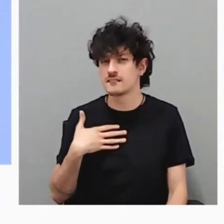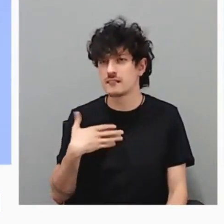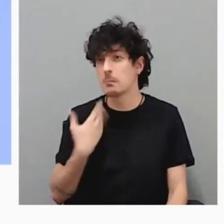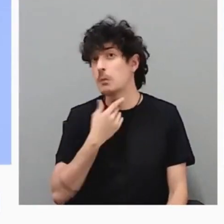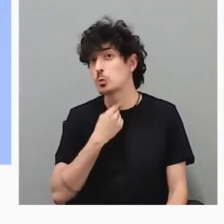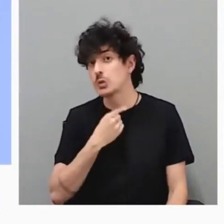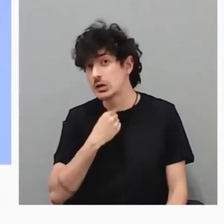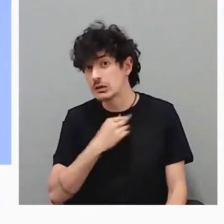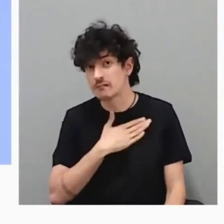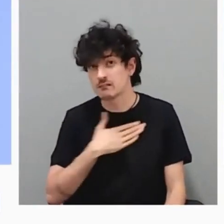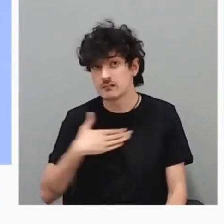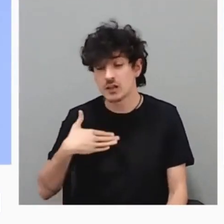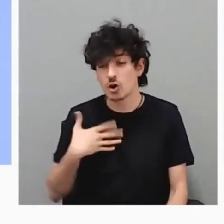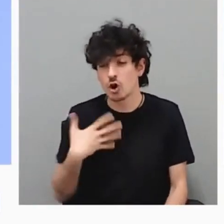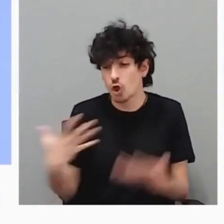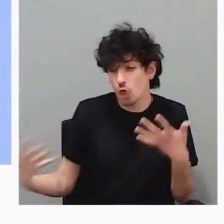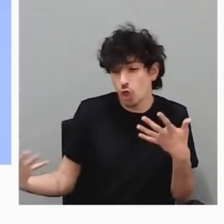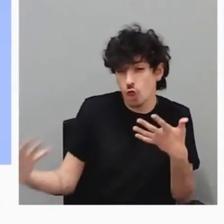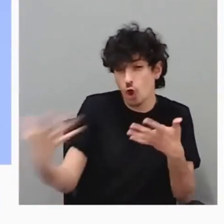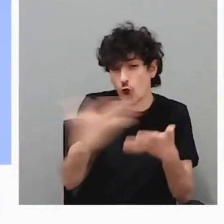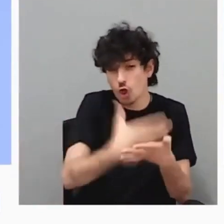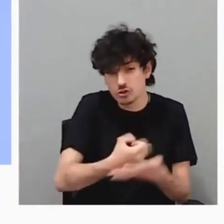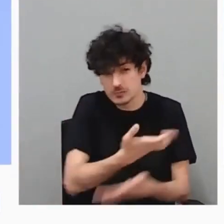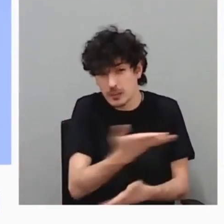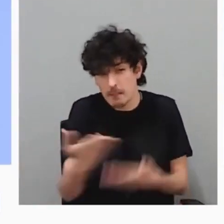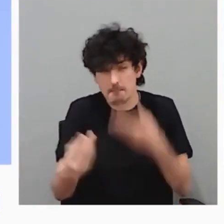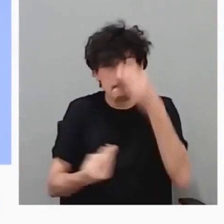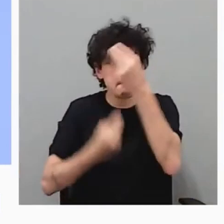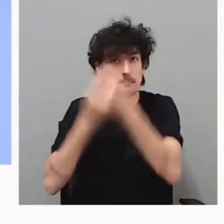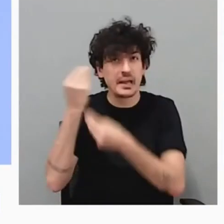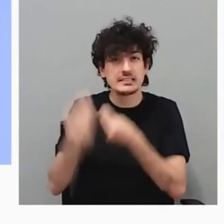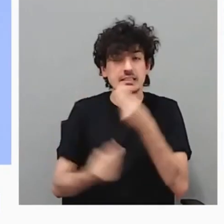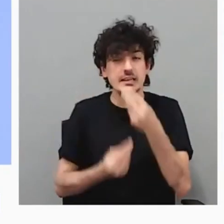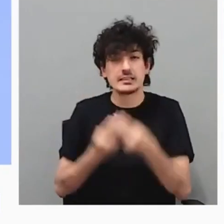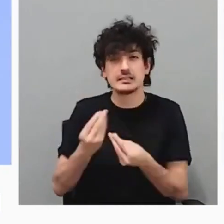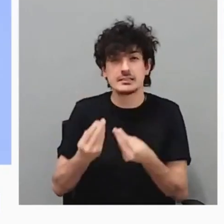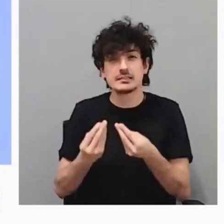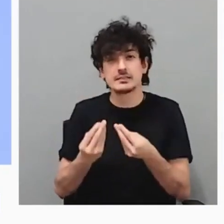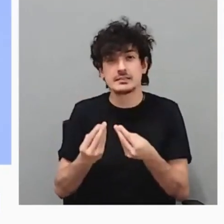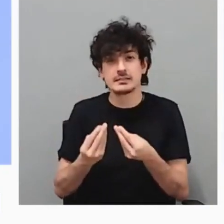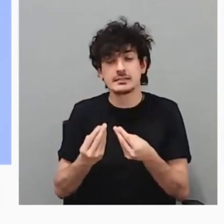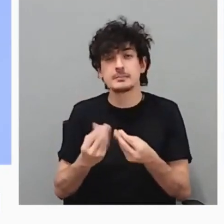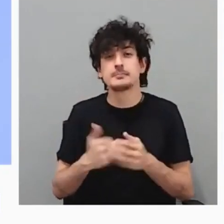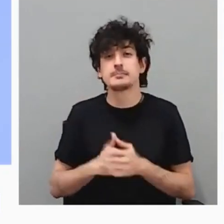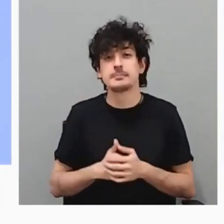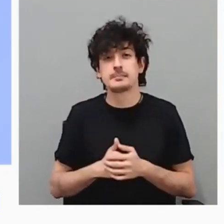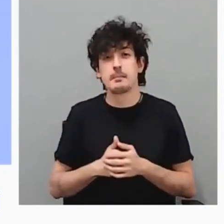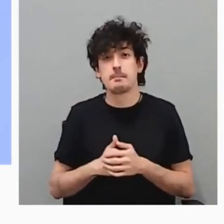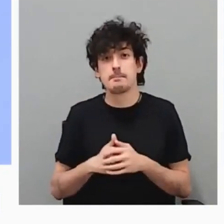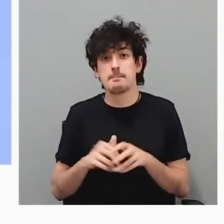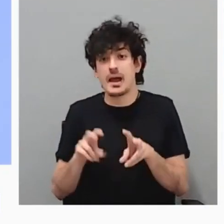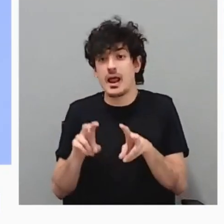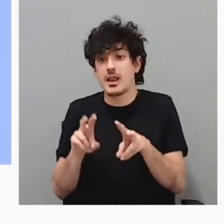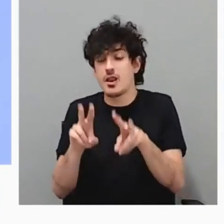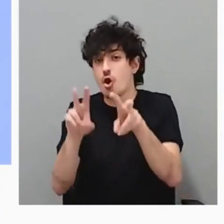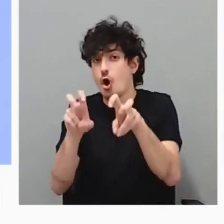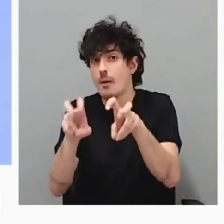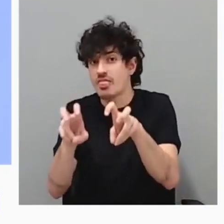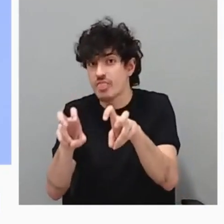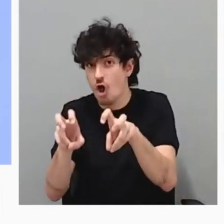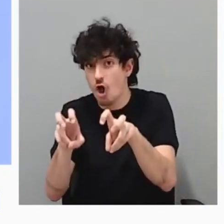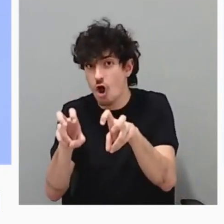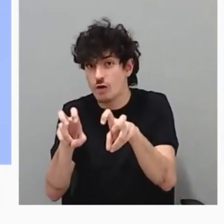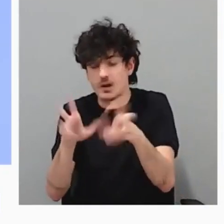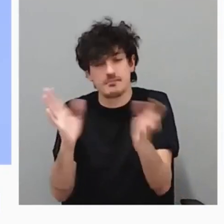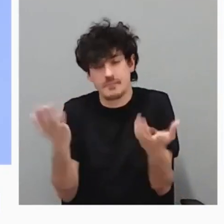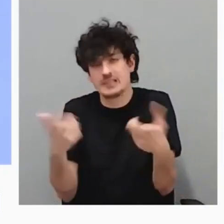pensemos qué es lo que podemos hacer para que haya más y mejor innovación dentro del